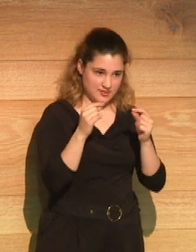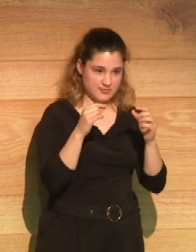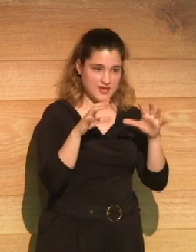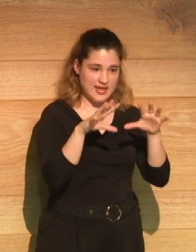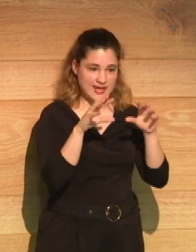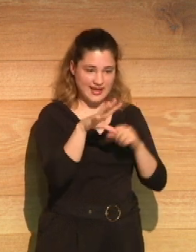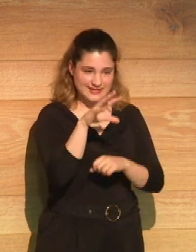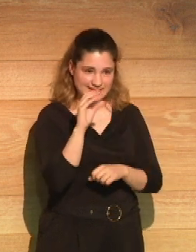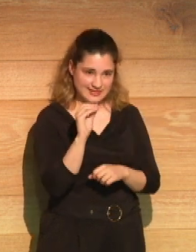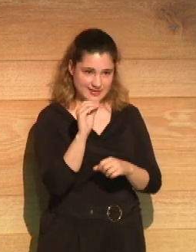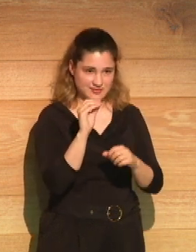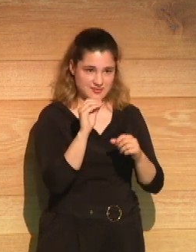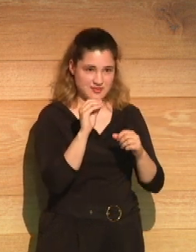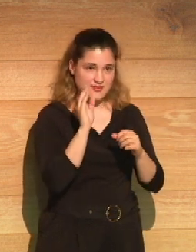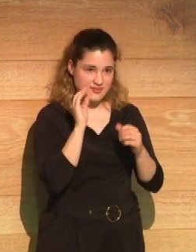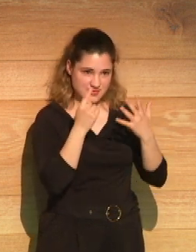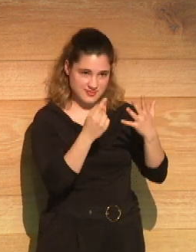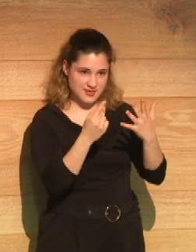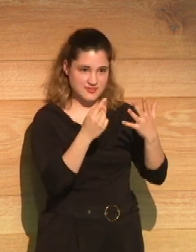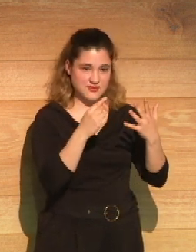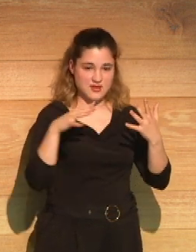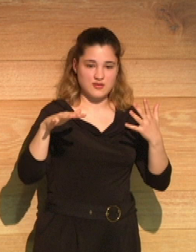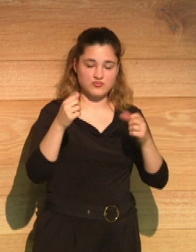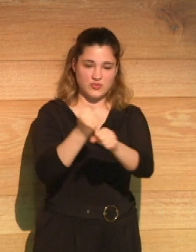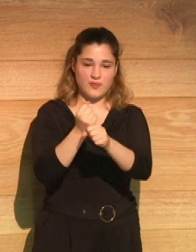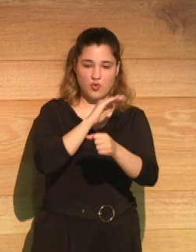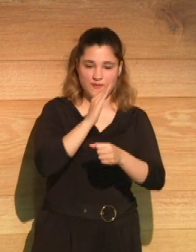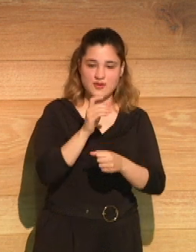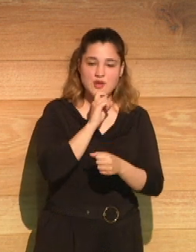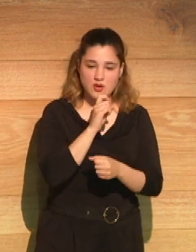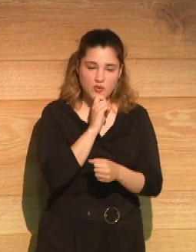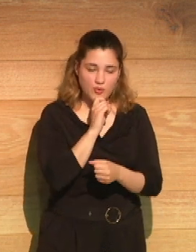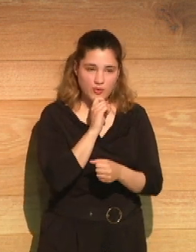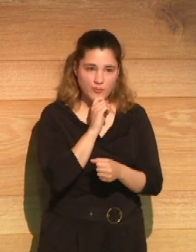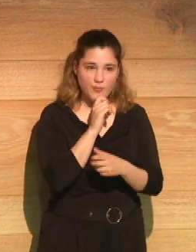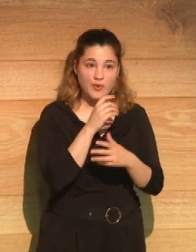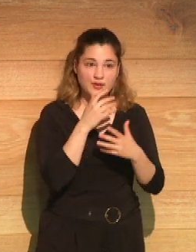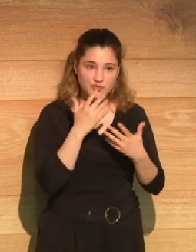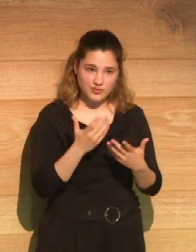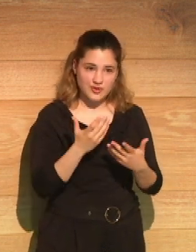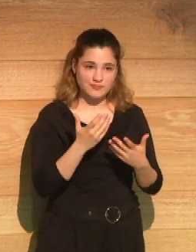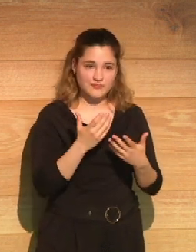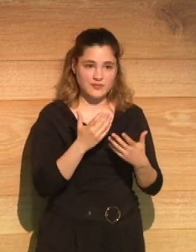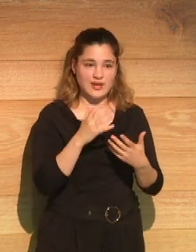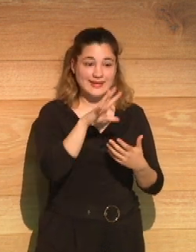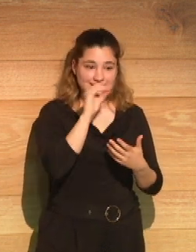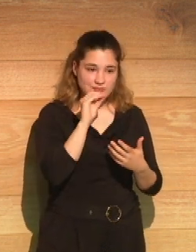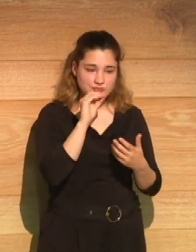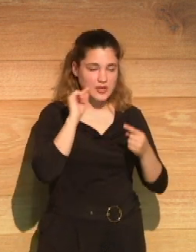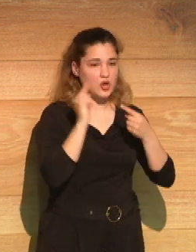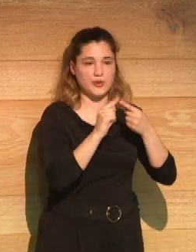cómo estos agentes de cambio están impactando nuestro trabajo, es definitivamente el primer paso